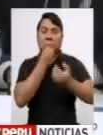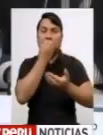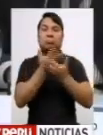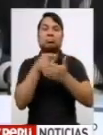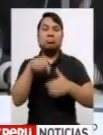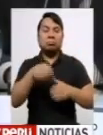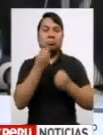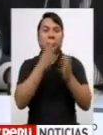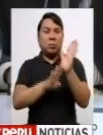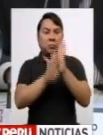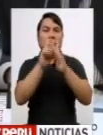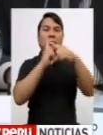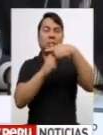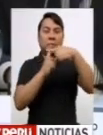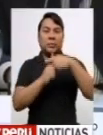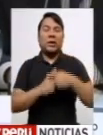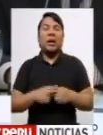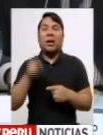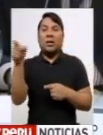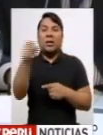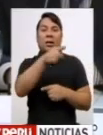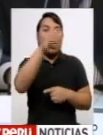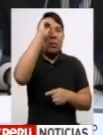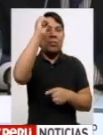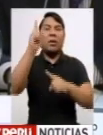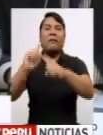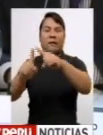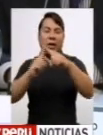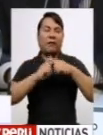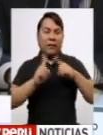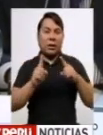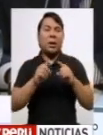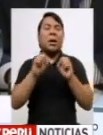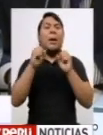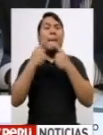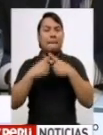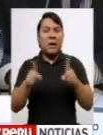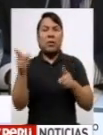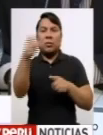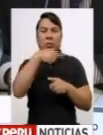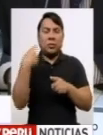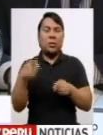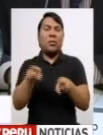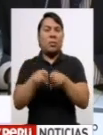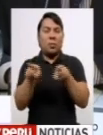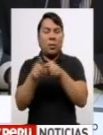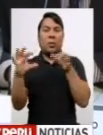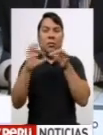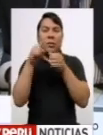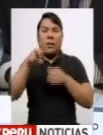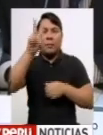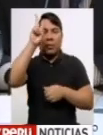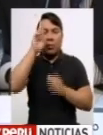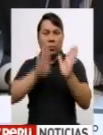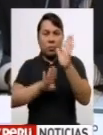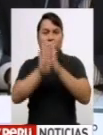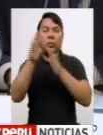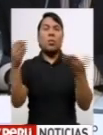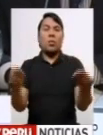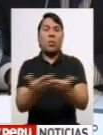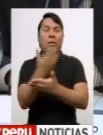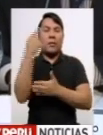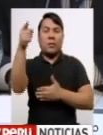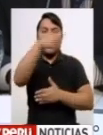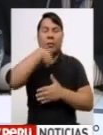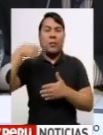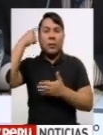productiva. Diferencias hay y las habrá, pero si realmente queremos ser un país desarrollado, un país moderno, tenemos que saber marcar una